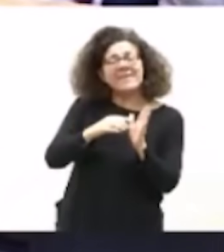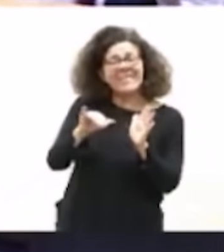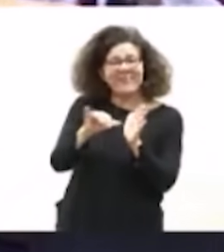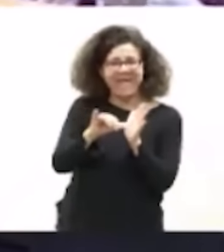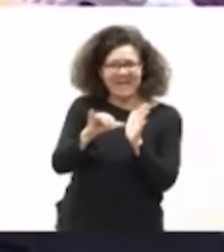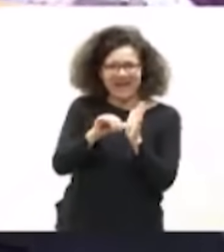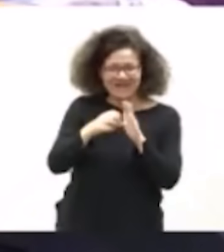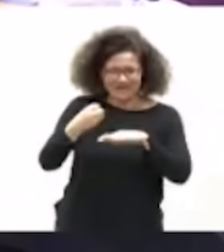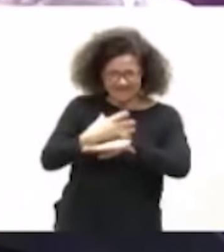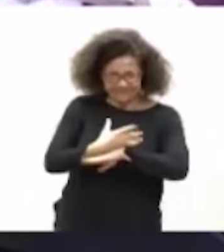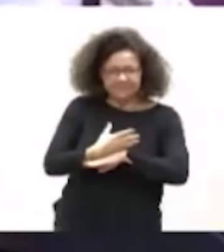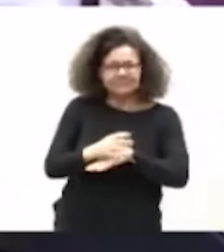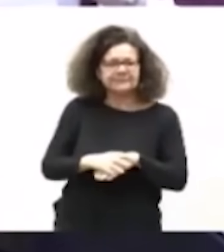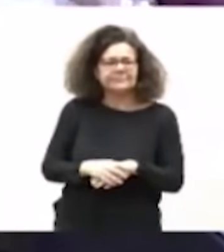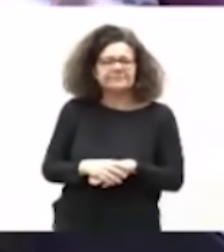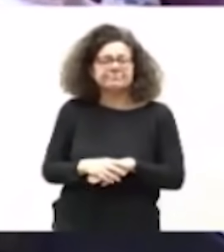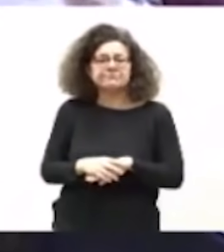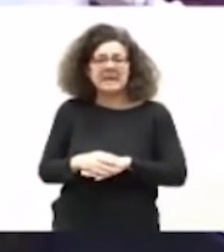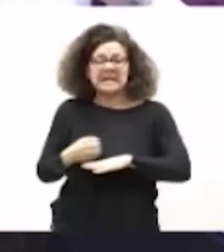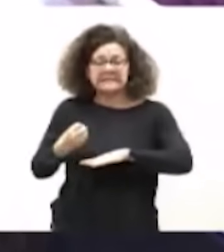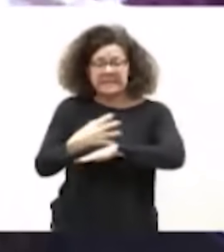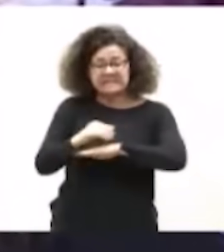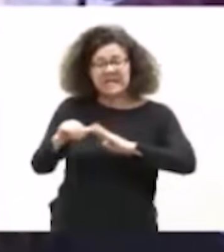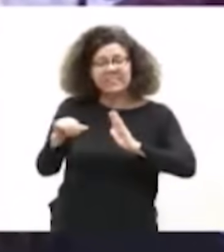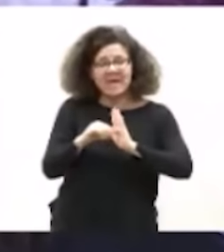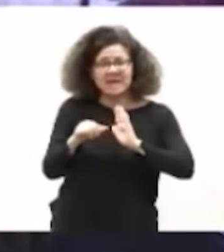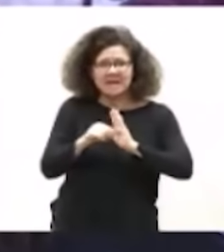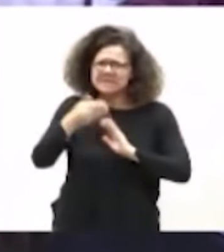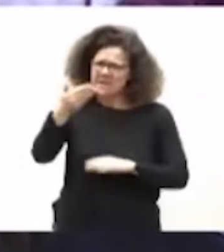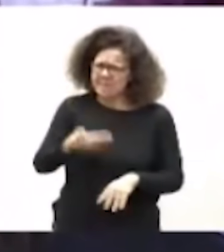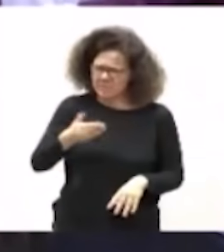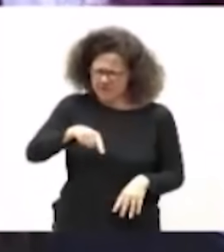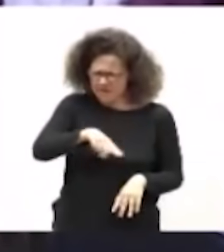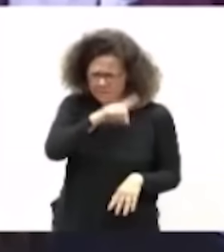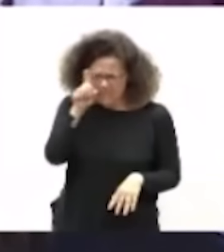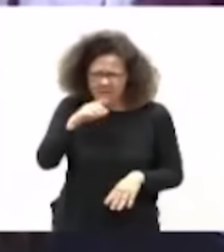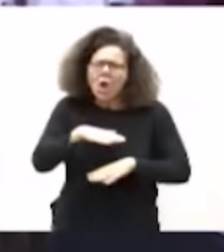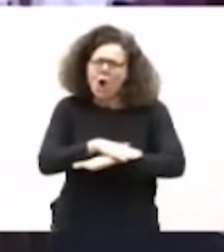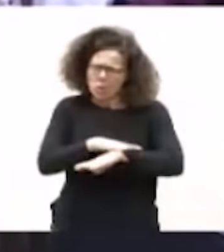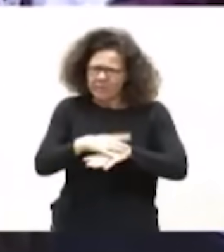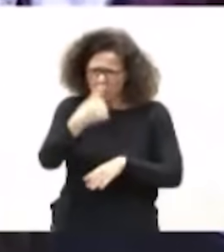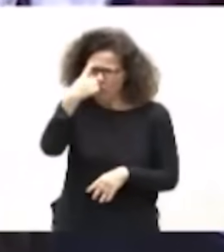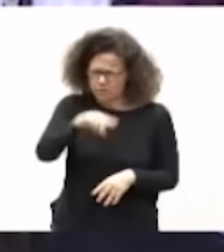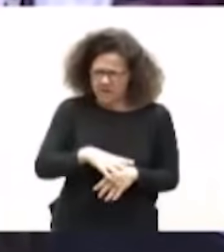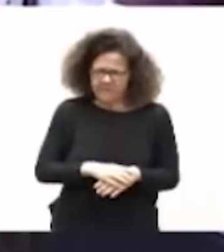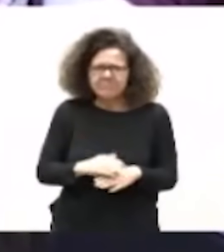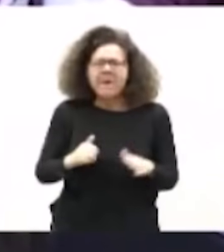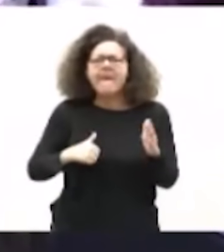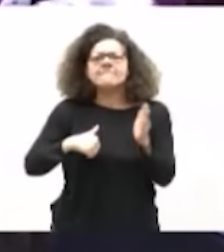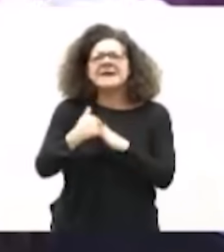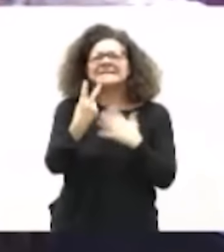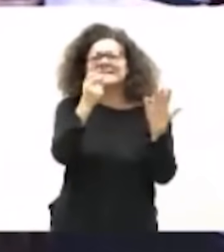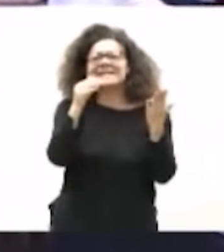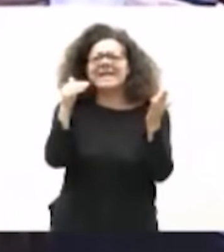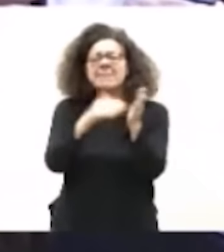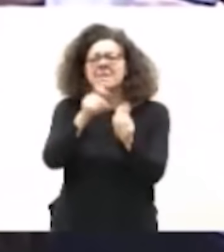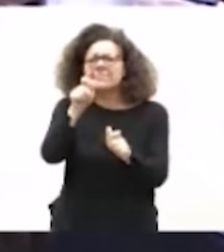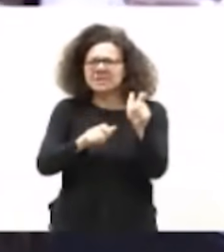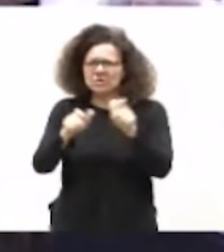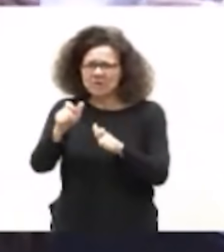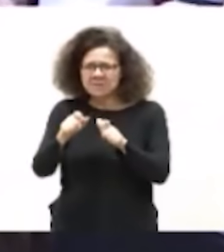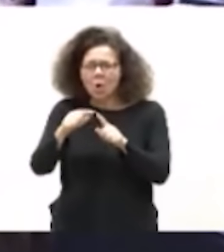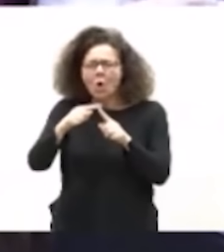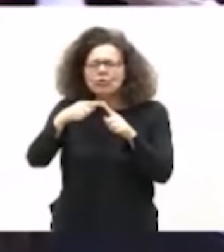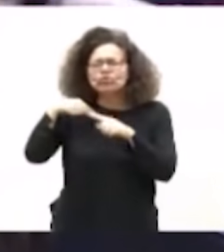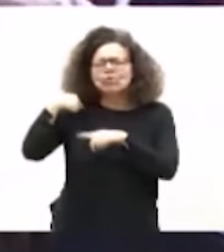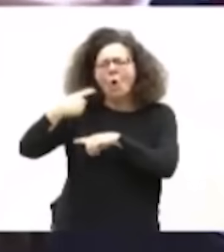pregunta. Mire, el sistema de cercanías de Madrid es muy importante. El Gobierno lo tiene muy presente. Más de 700.000 personas se mueven al día a